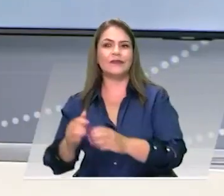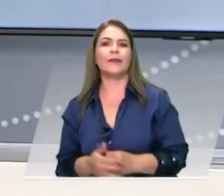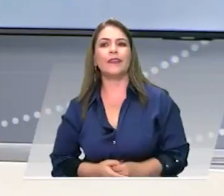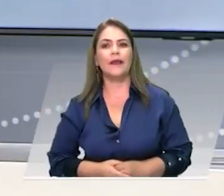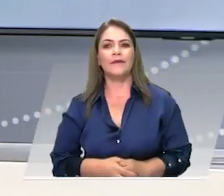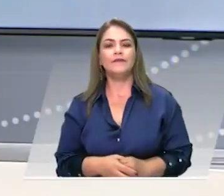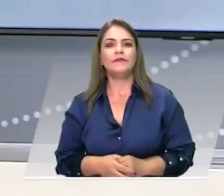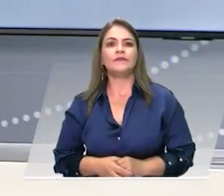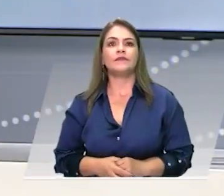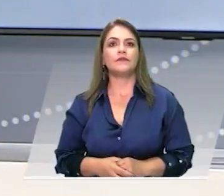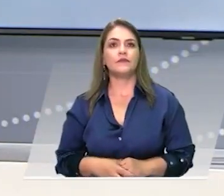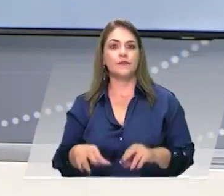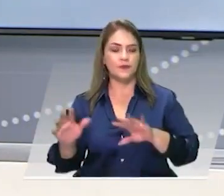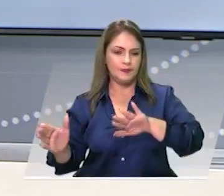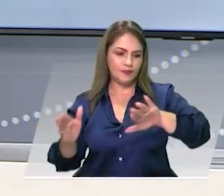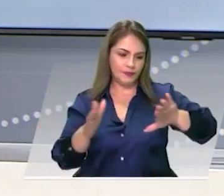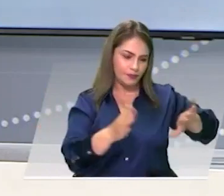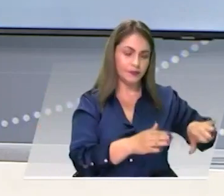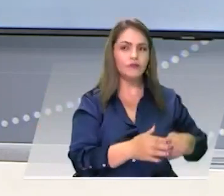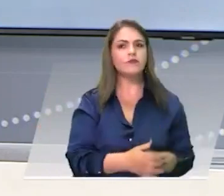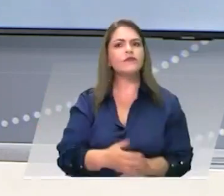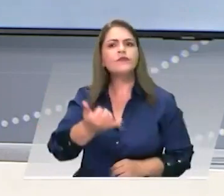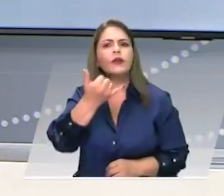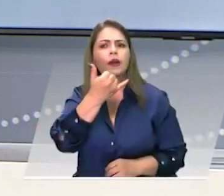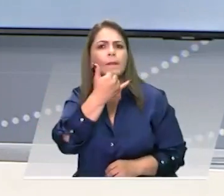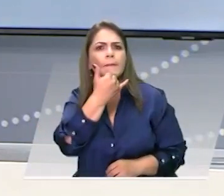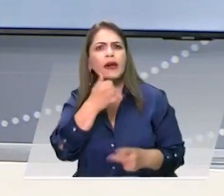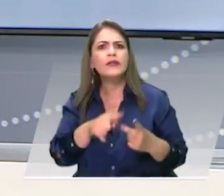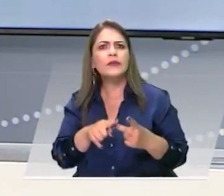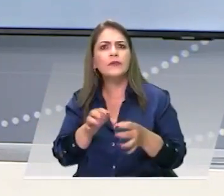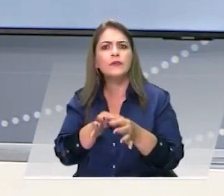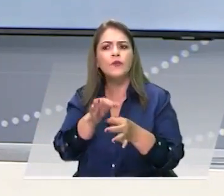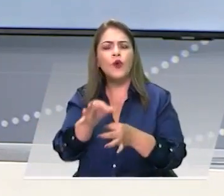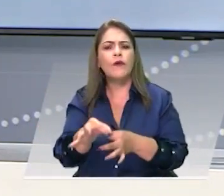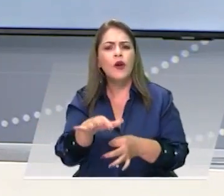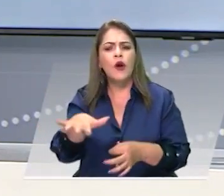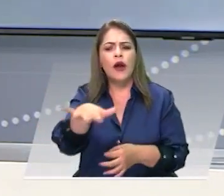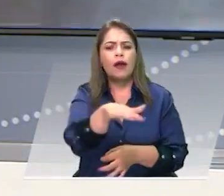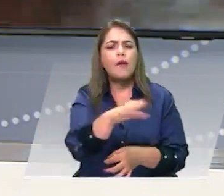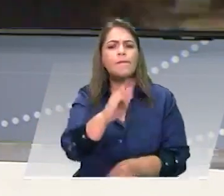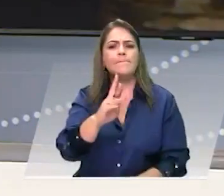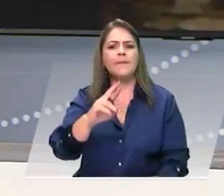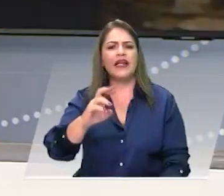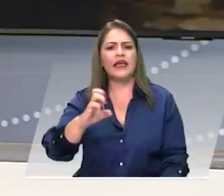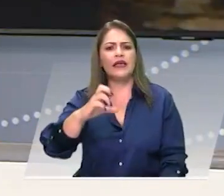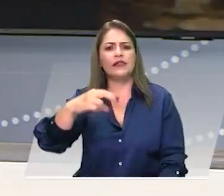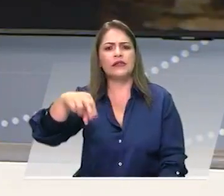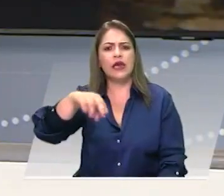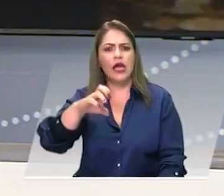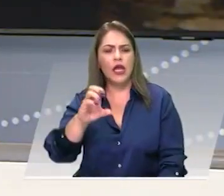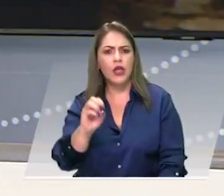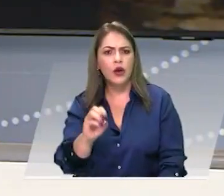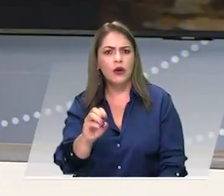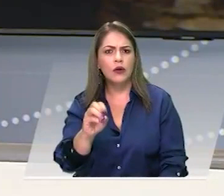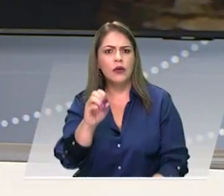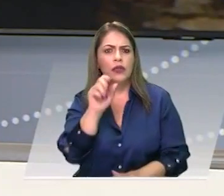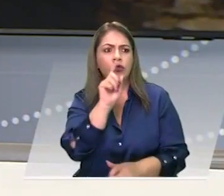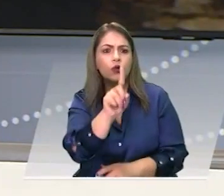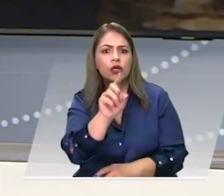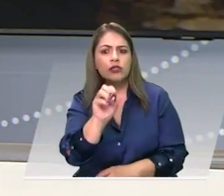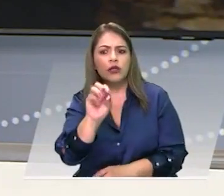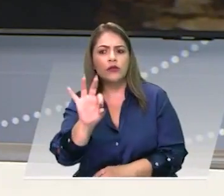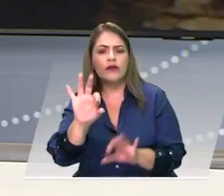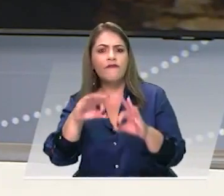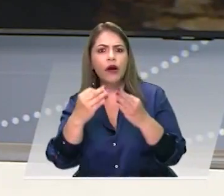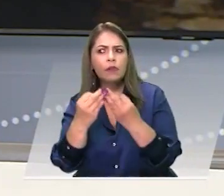Las autoridades evaluaron la situación de orden público en el municipio de Briceño, provocada por el desplazamiento de 103 familias que llegaron al casco